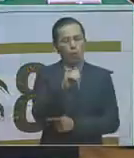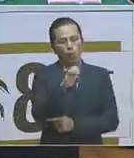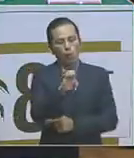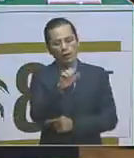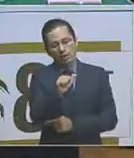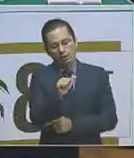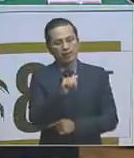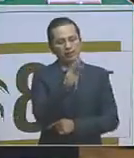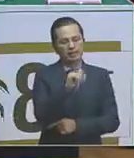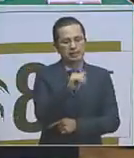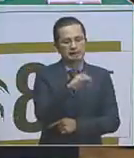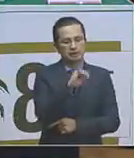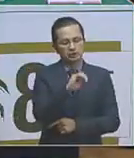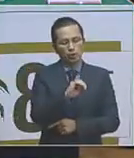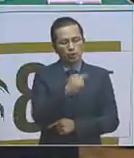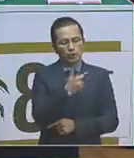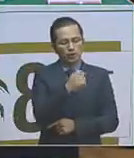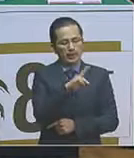aguirre